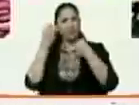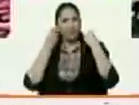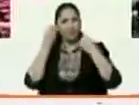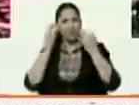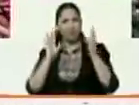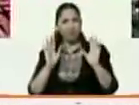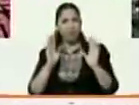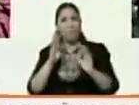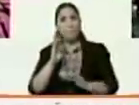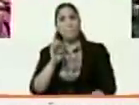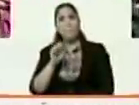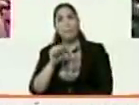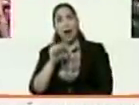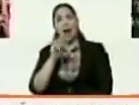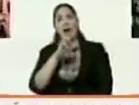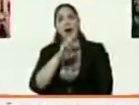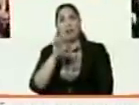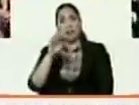Barrera,